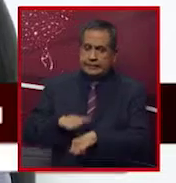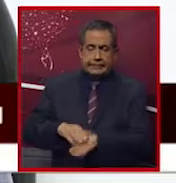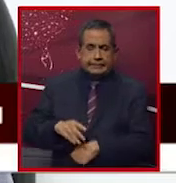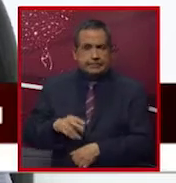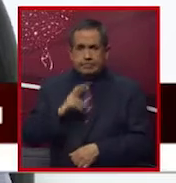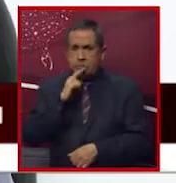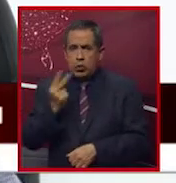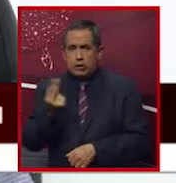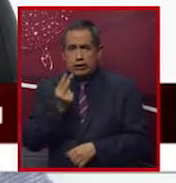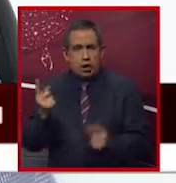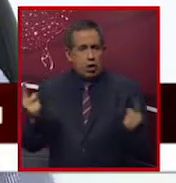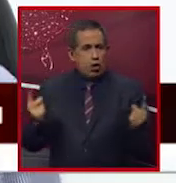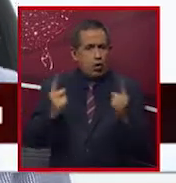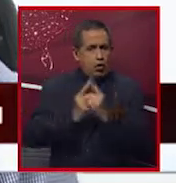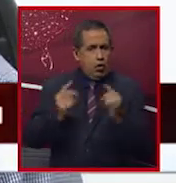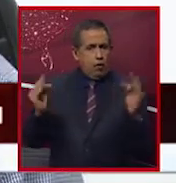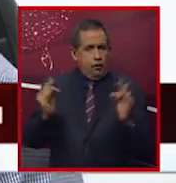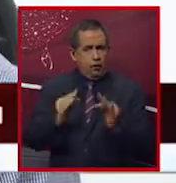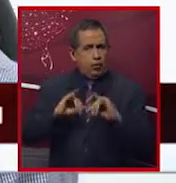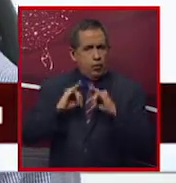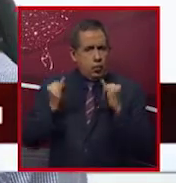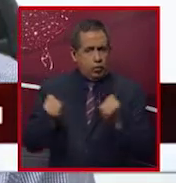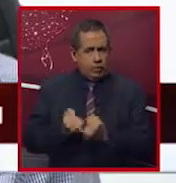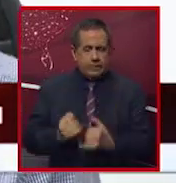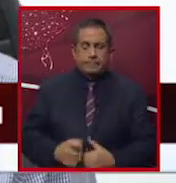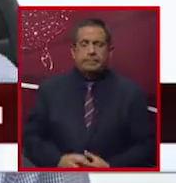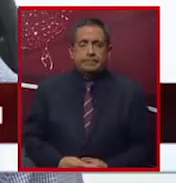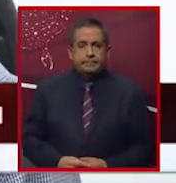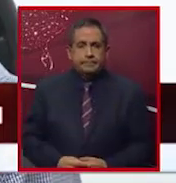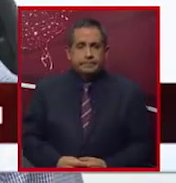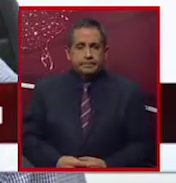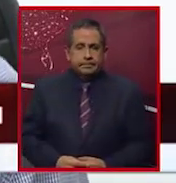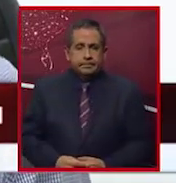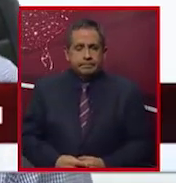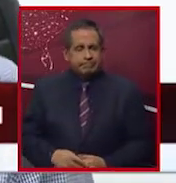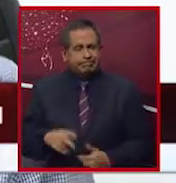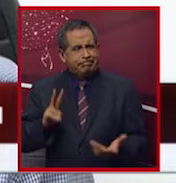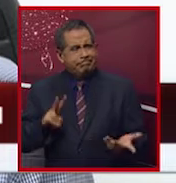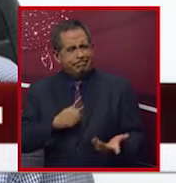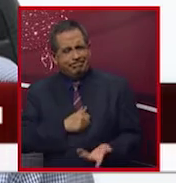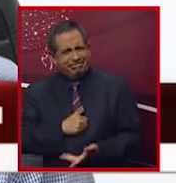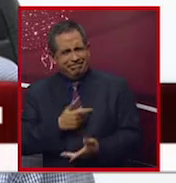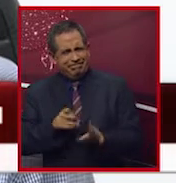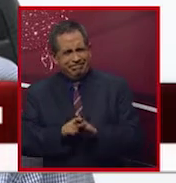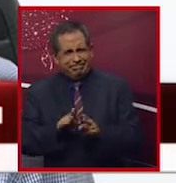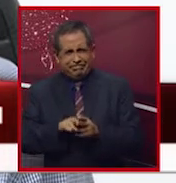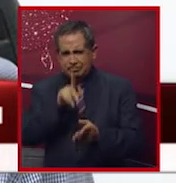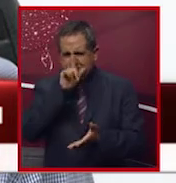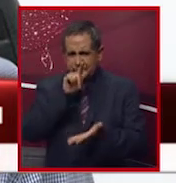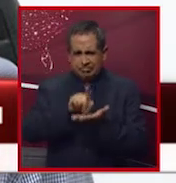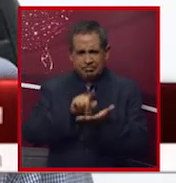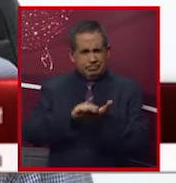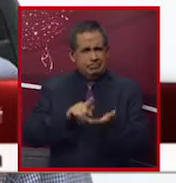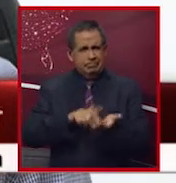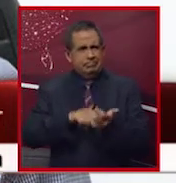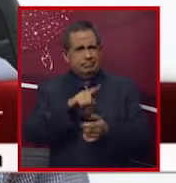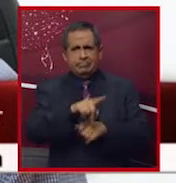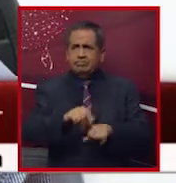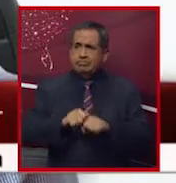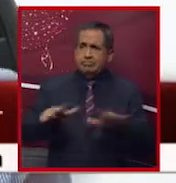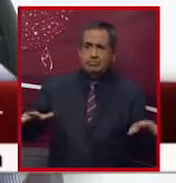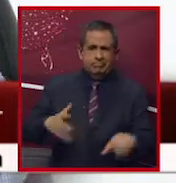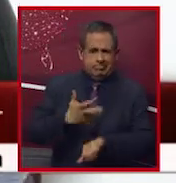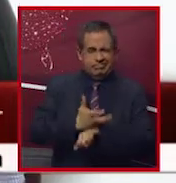es lamentable la respuesta que a través del Twitter dio el presidente de los Estados